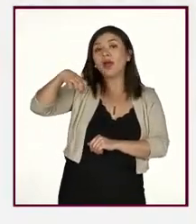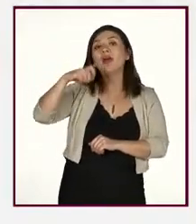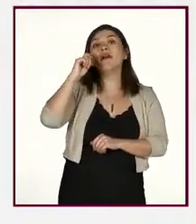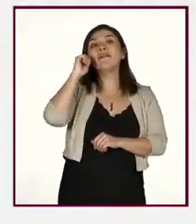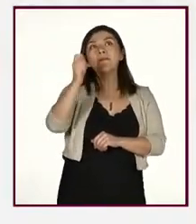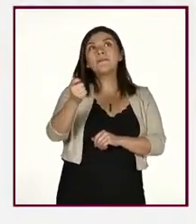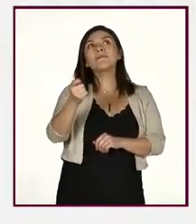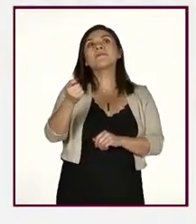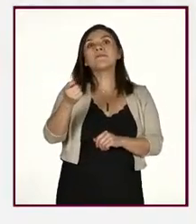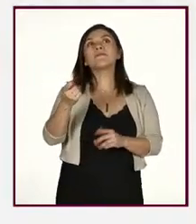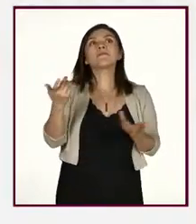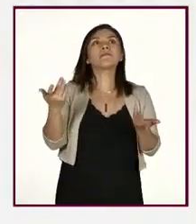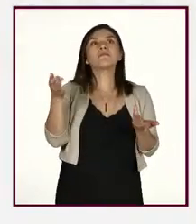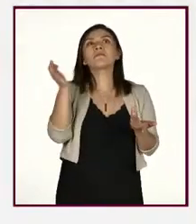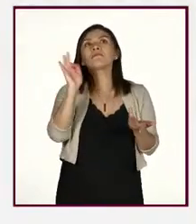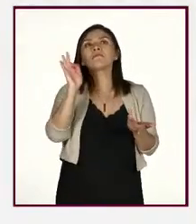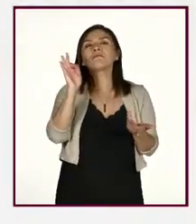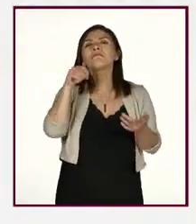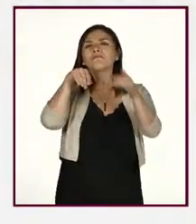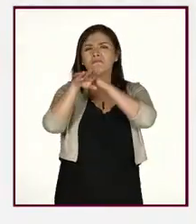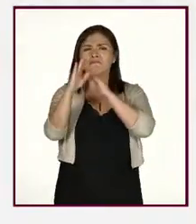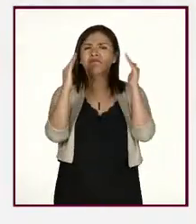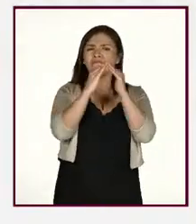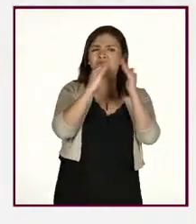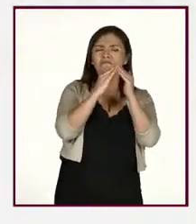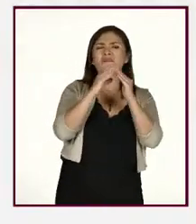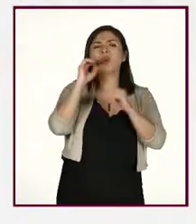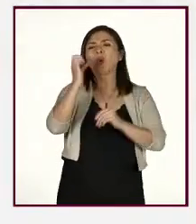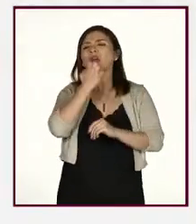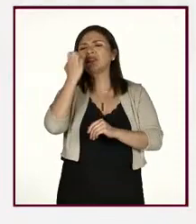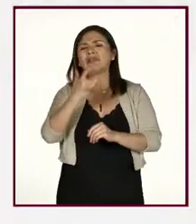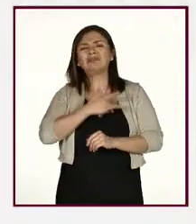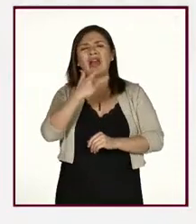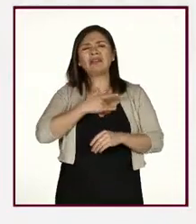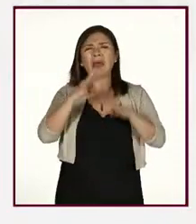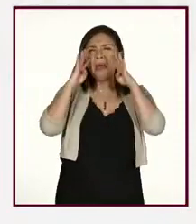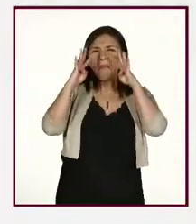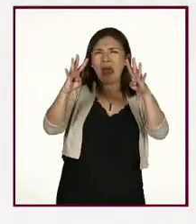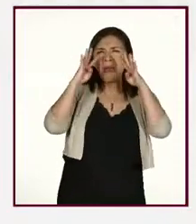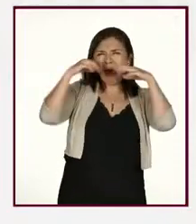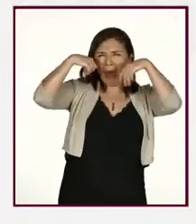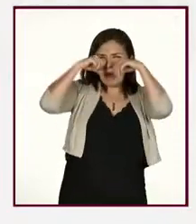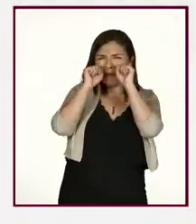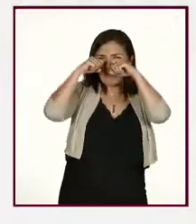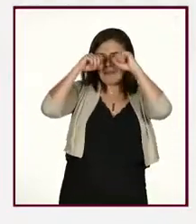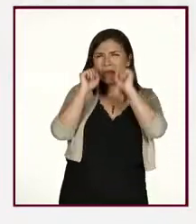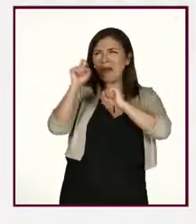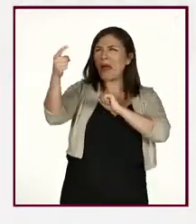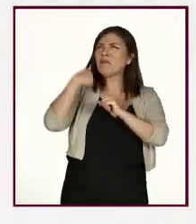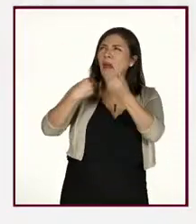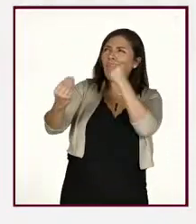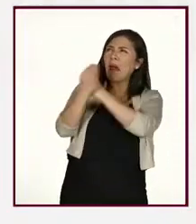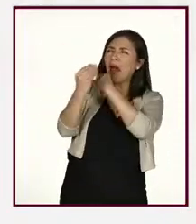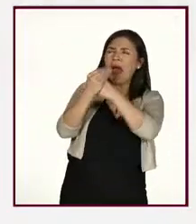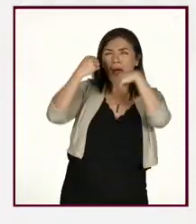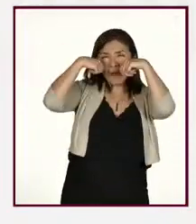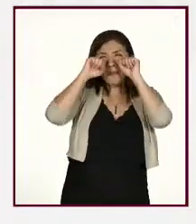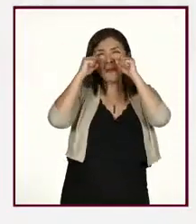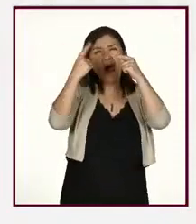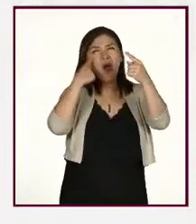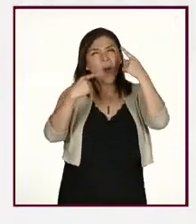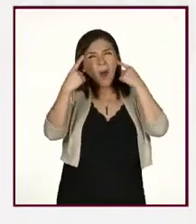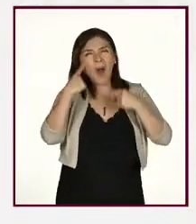mejor manifestar tanto en casa como en la escuela, pues ciertos berrinches. Lo que conocemos como los típicos berrinches, ¿no? Los típicos berrinches, exactamente,